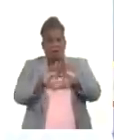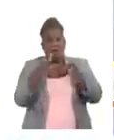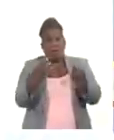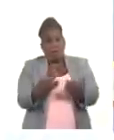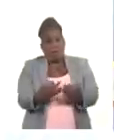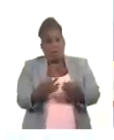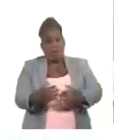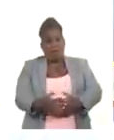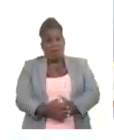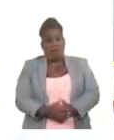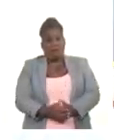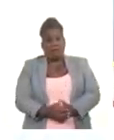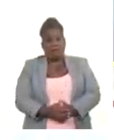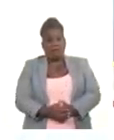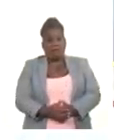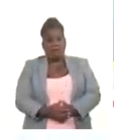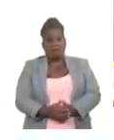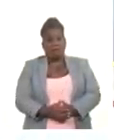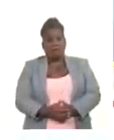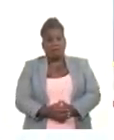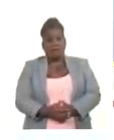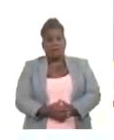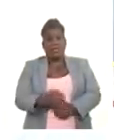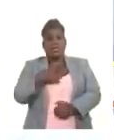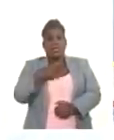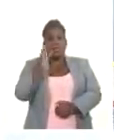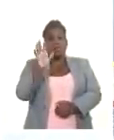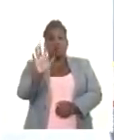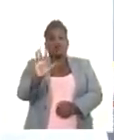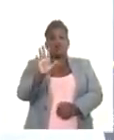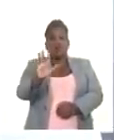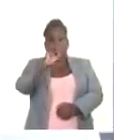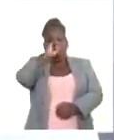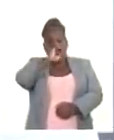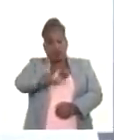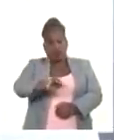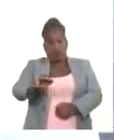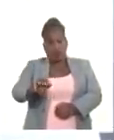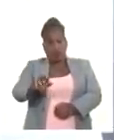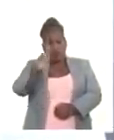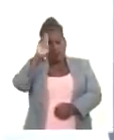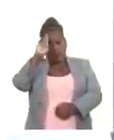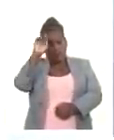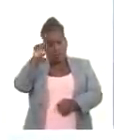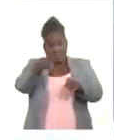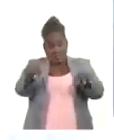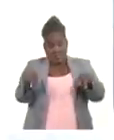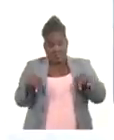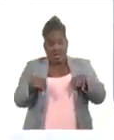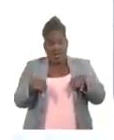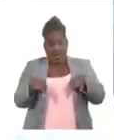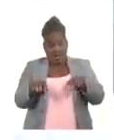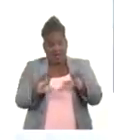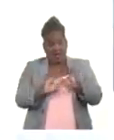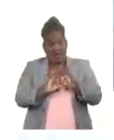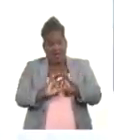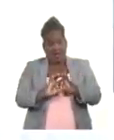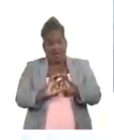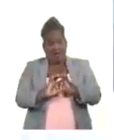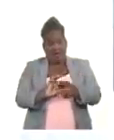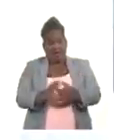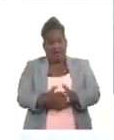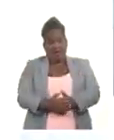familiares. Tenemos en este caso 5 pacientes ingresados en la sala de terapia